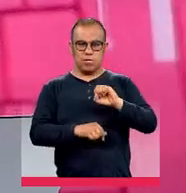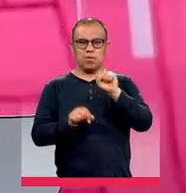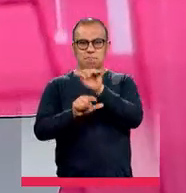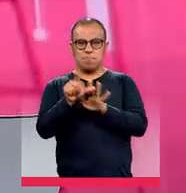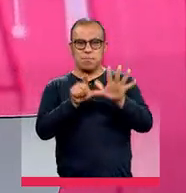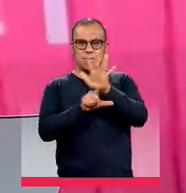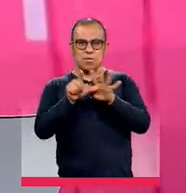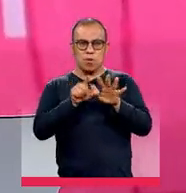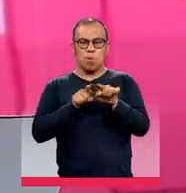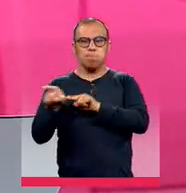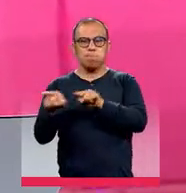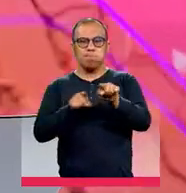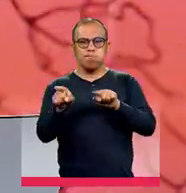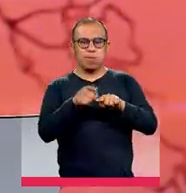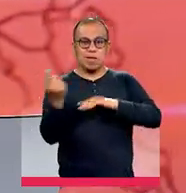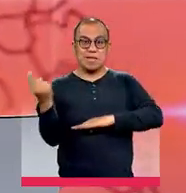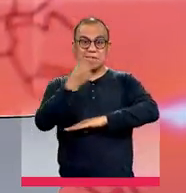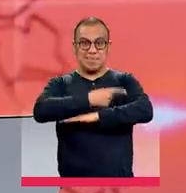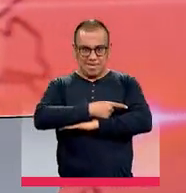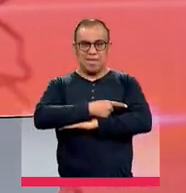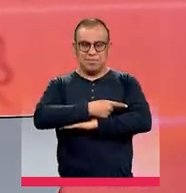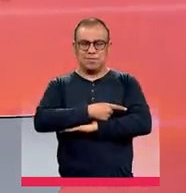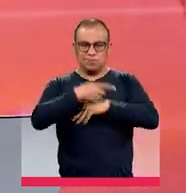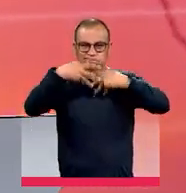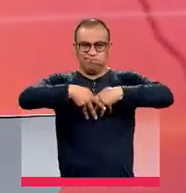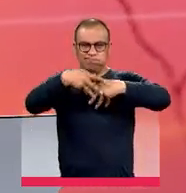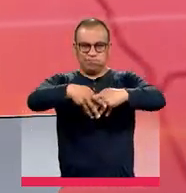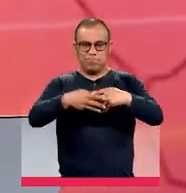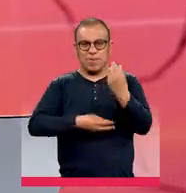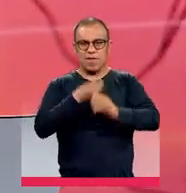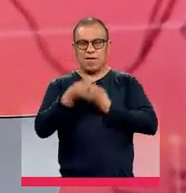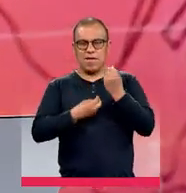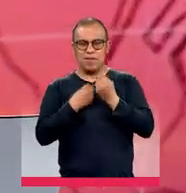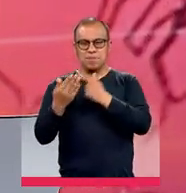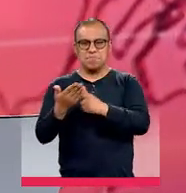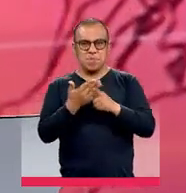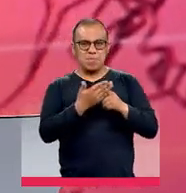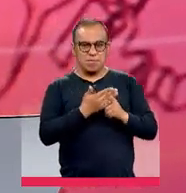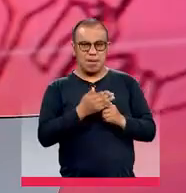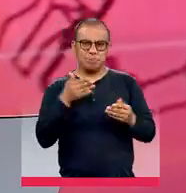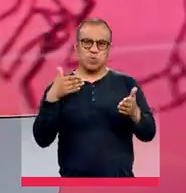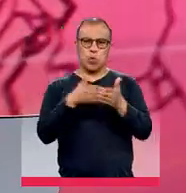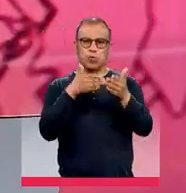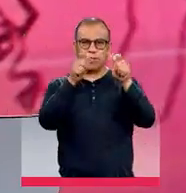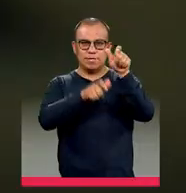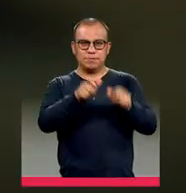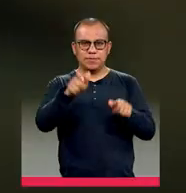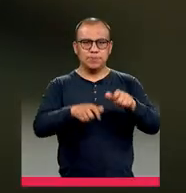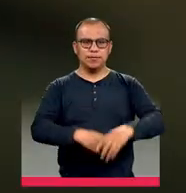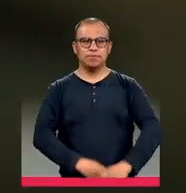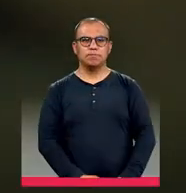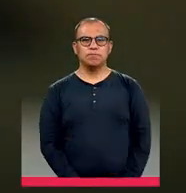ve a uniformados los días de las manifestaciones cometiendo presuntos hechos de agresión.